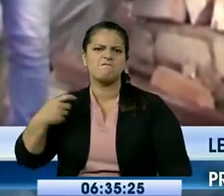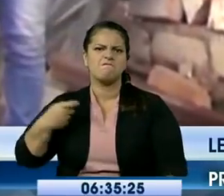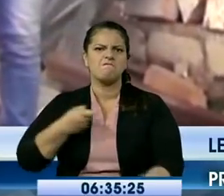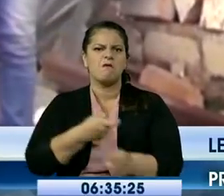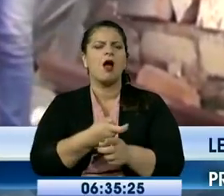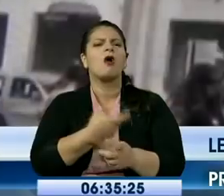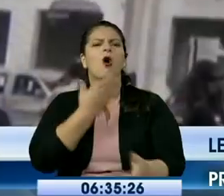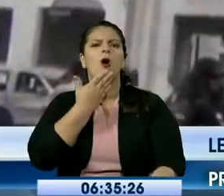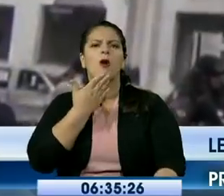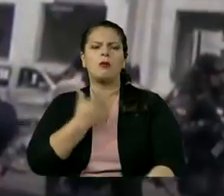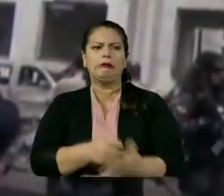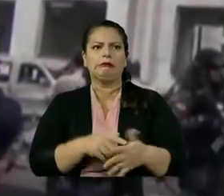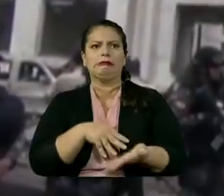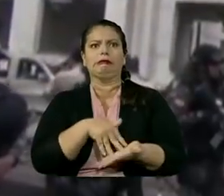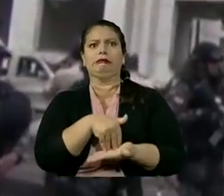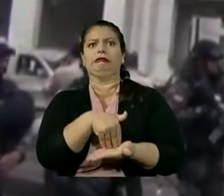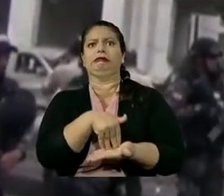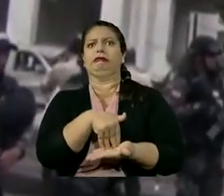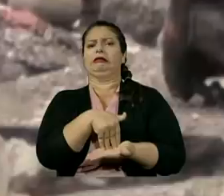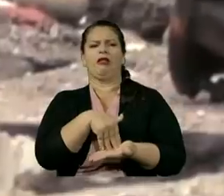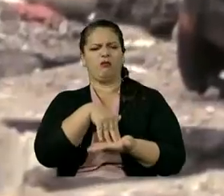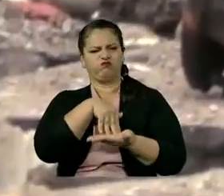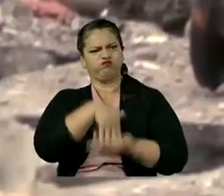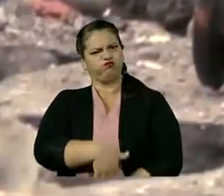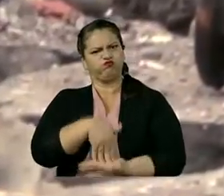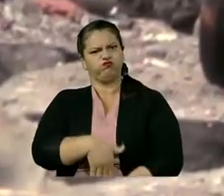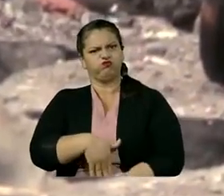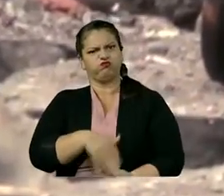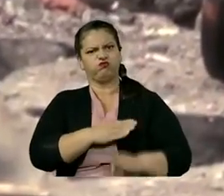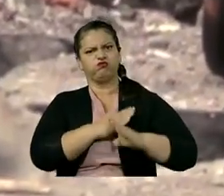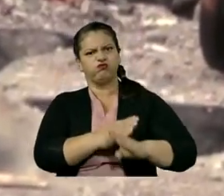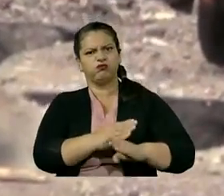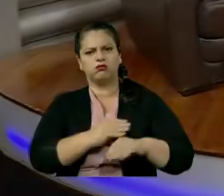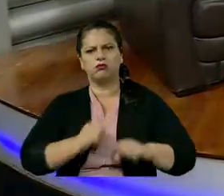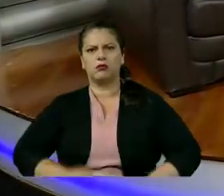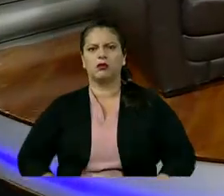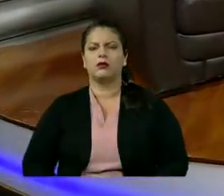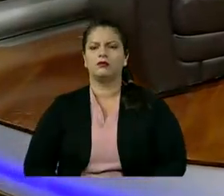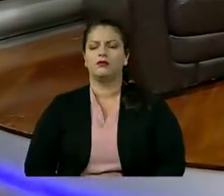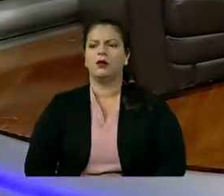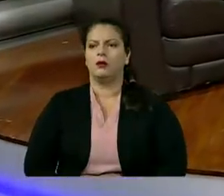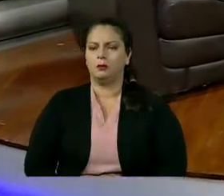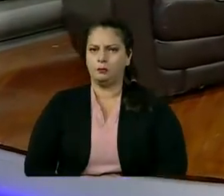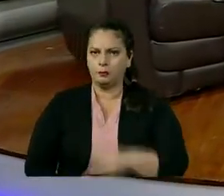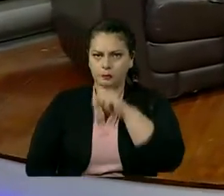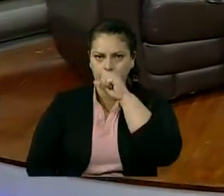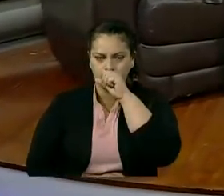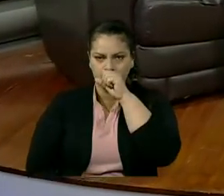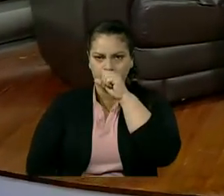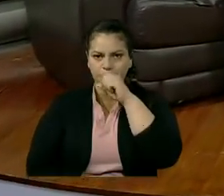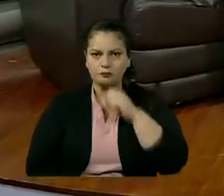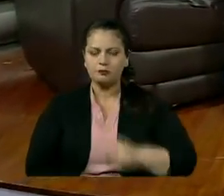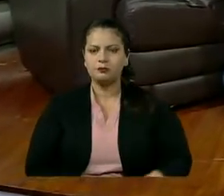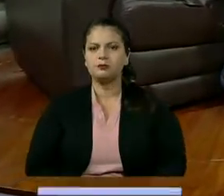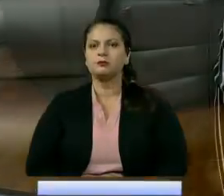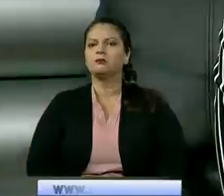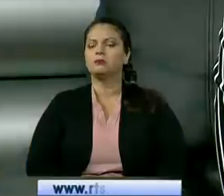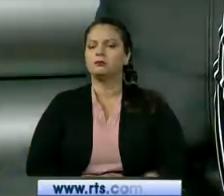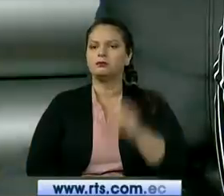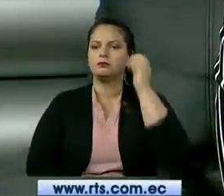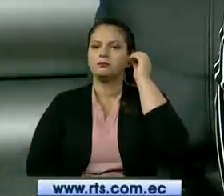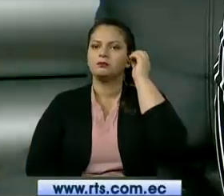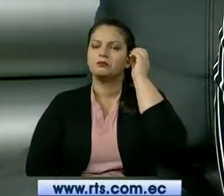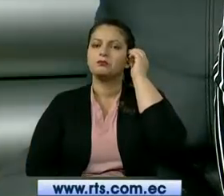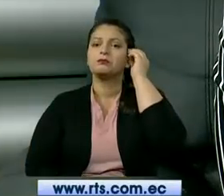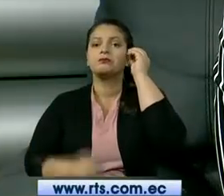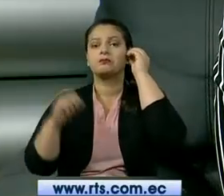imágenes de Omar Flores, informó Iván Casamen. El atentado terrorista dirigido al Comando de